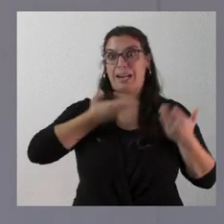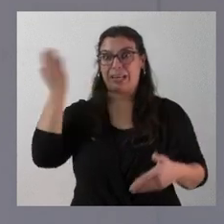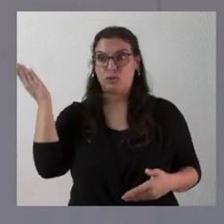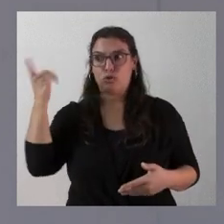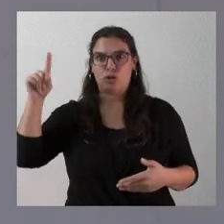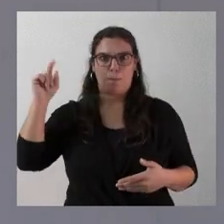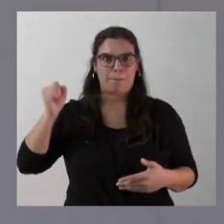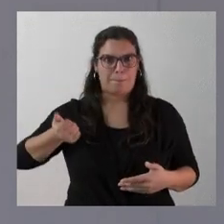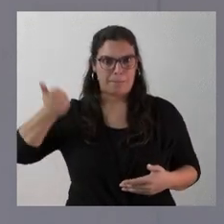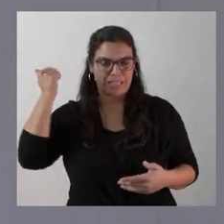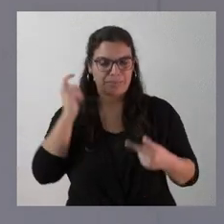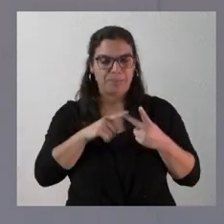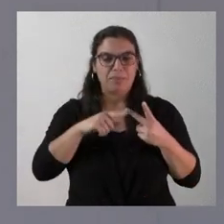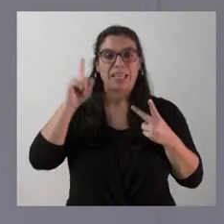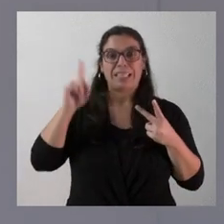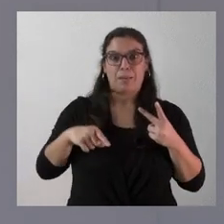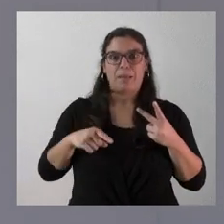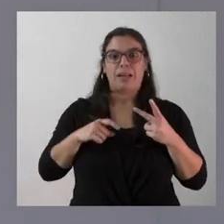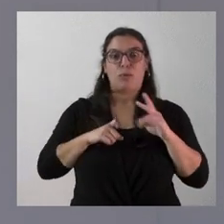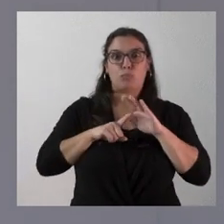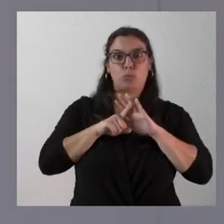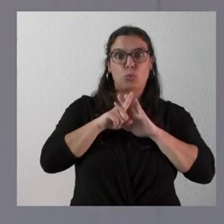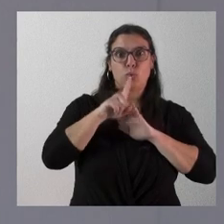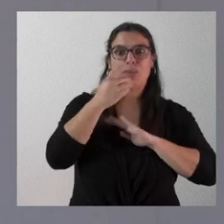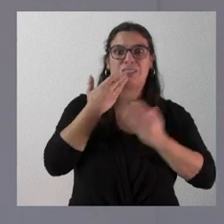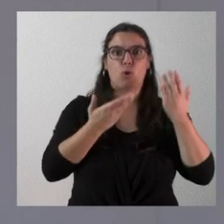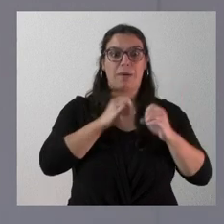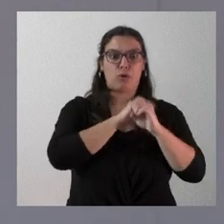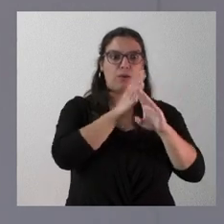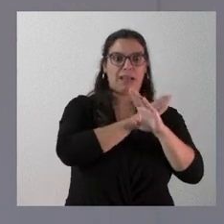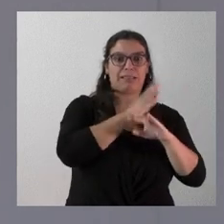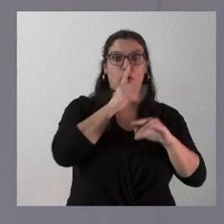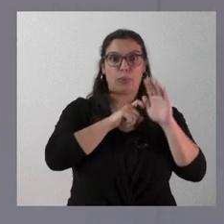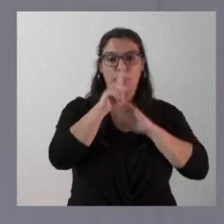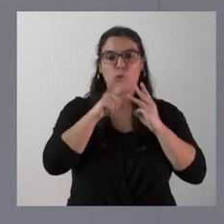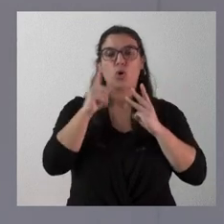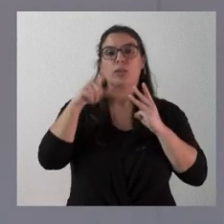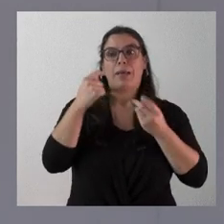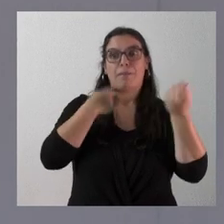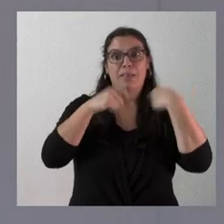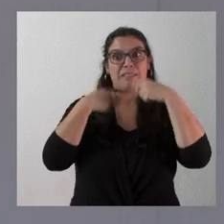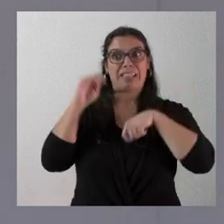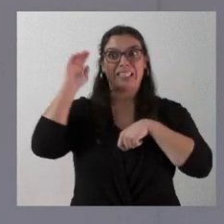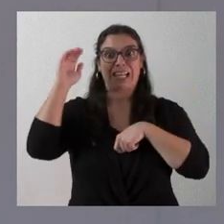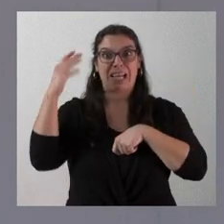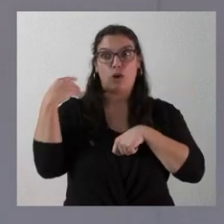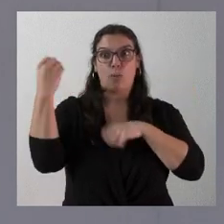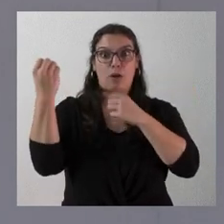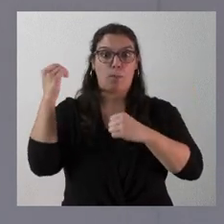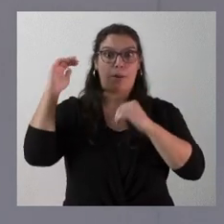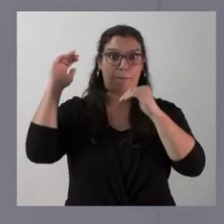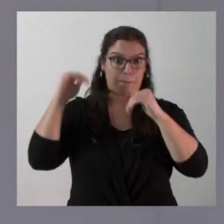de haber recuperado lo que perdimos durante la pandemia y que tengamos un mayor nivel de exportación al respecto de importaciones no nos impide ver la realidad